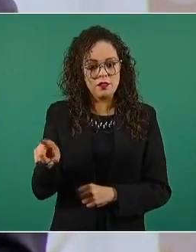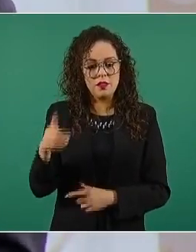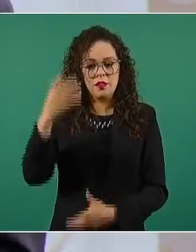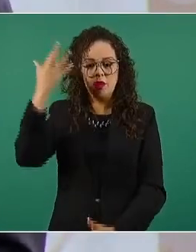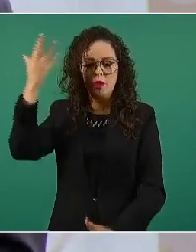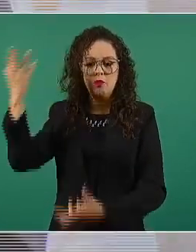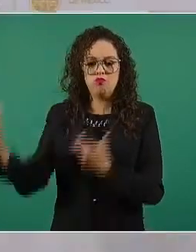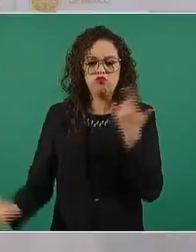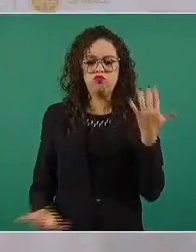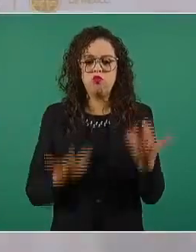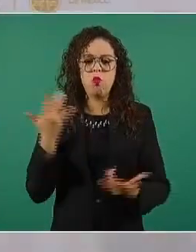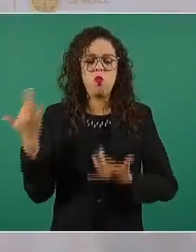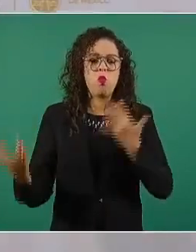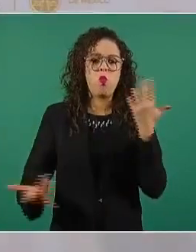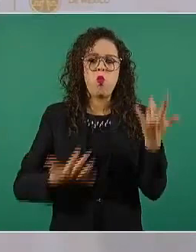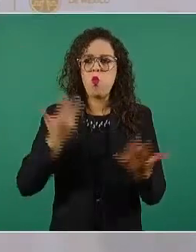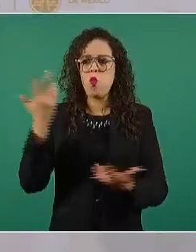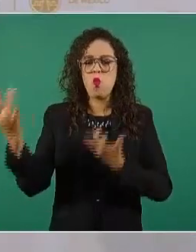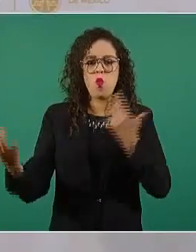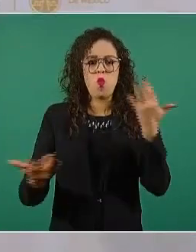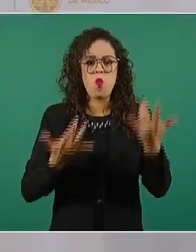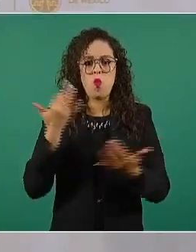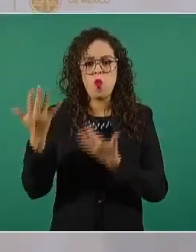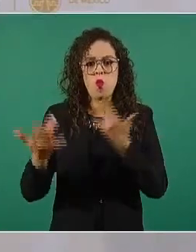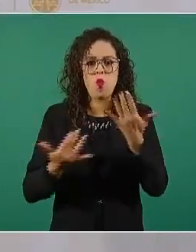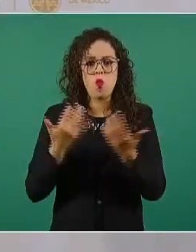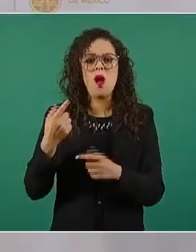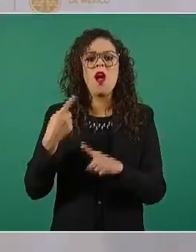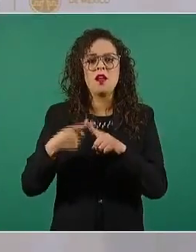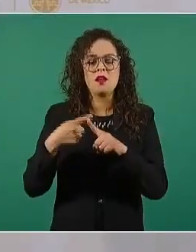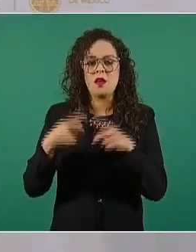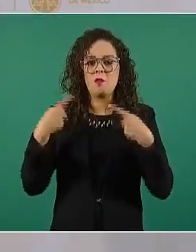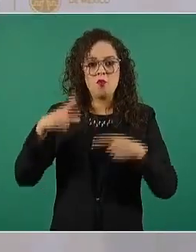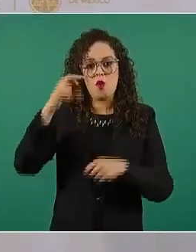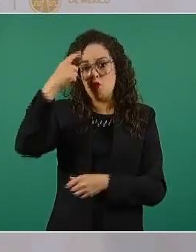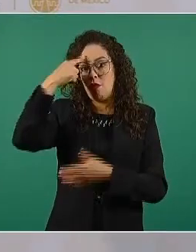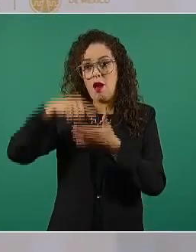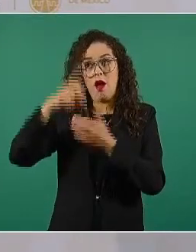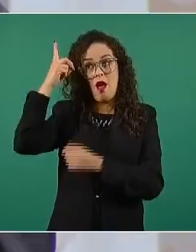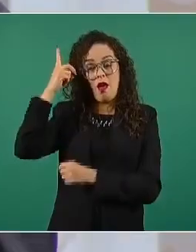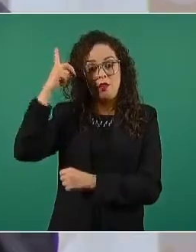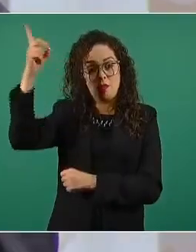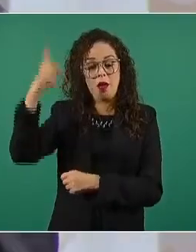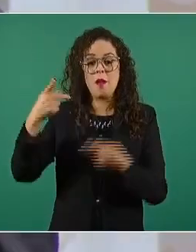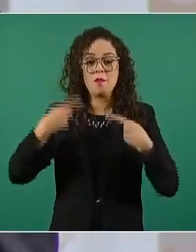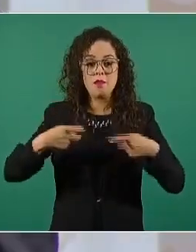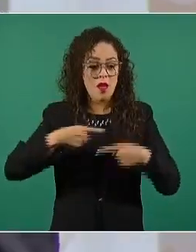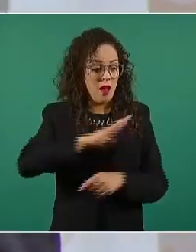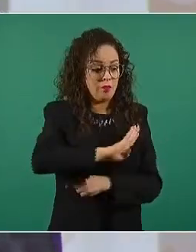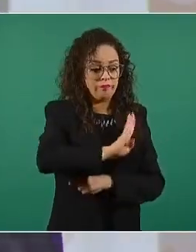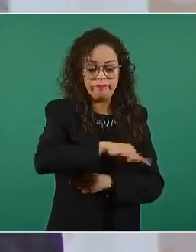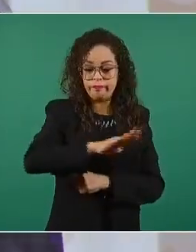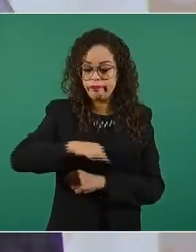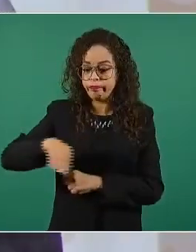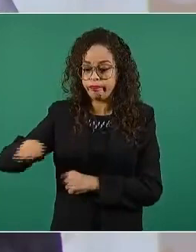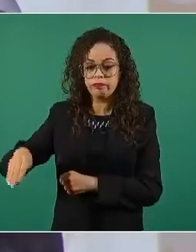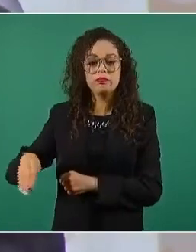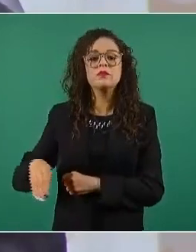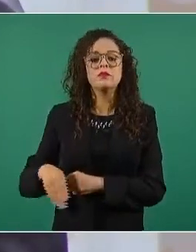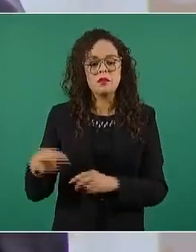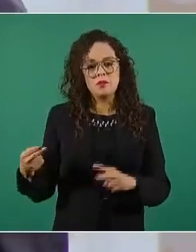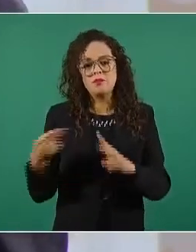achicharraban a los herejes y los sacrificios humanos de los aztecas